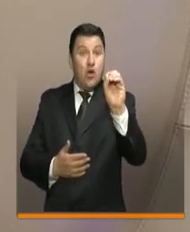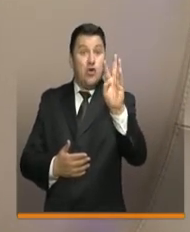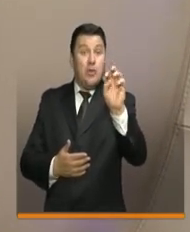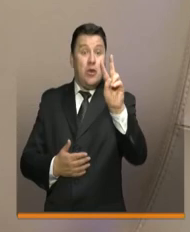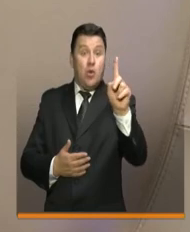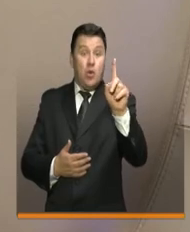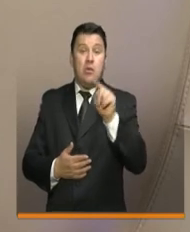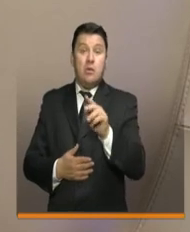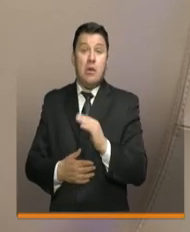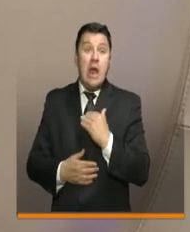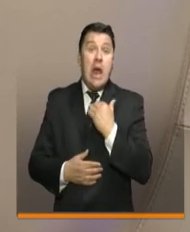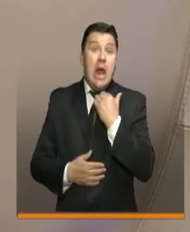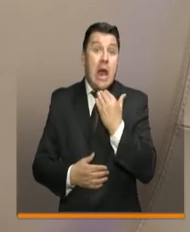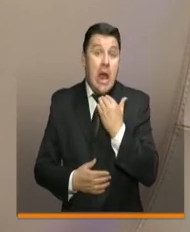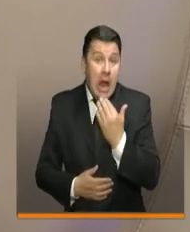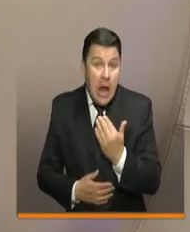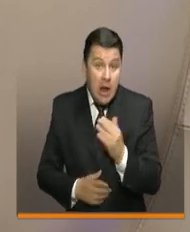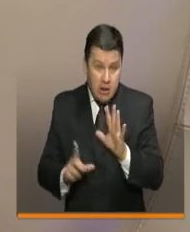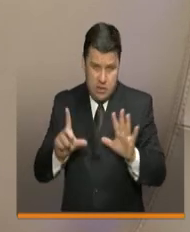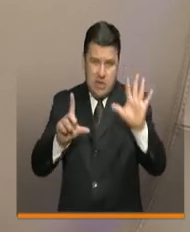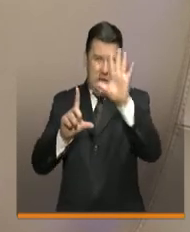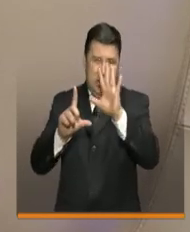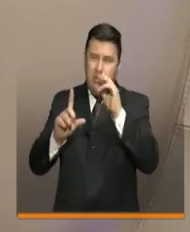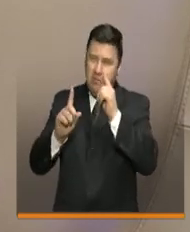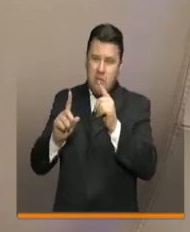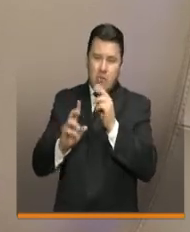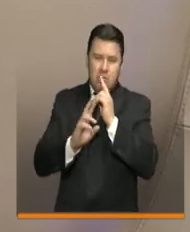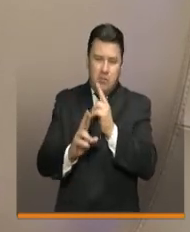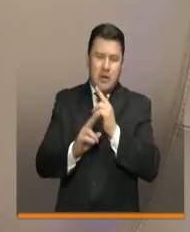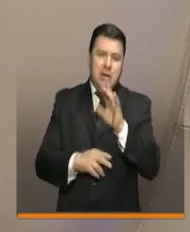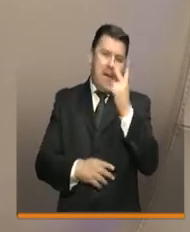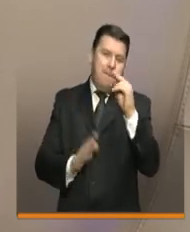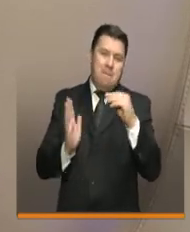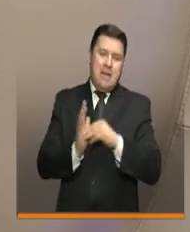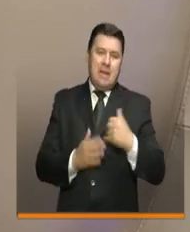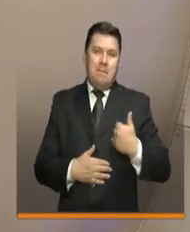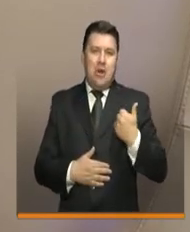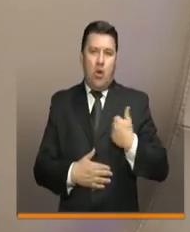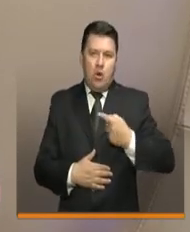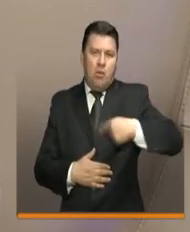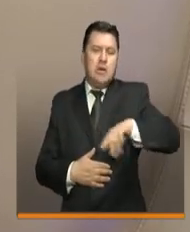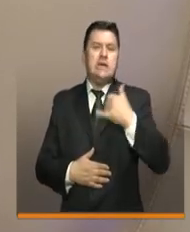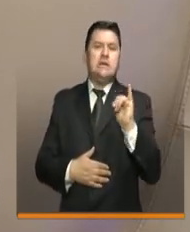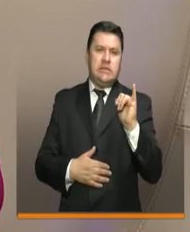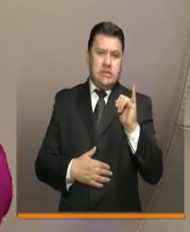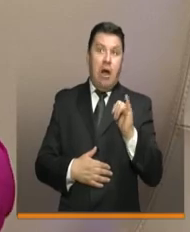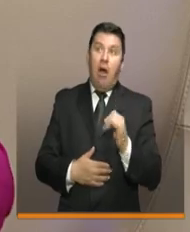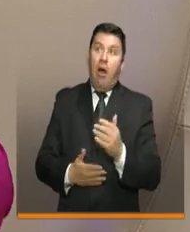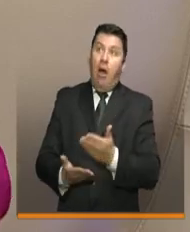018-916-821. Y si nos colaboran con la imagen, veremos los resultados de más de 20 mil jóvenes que ya han sido